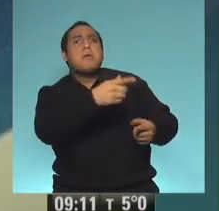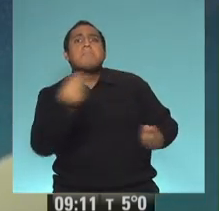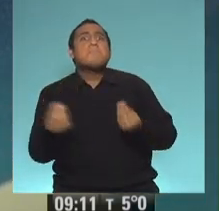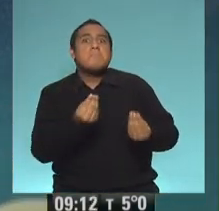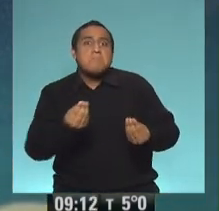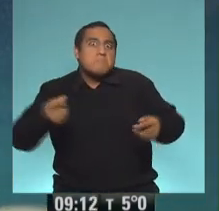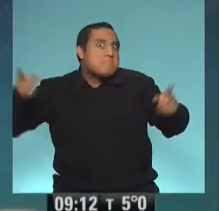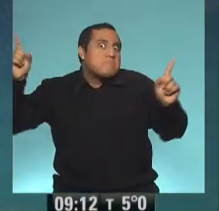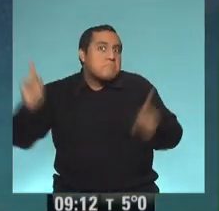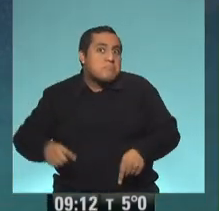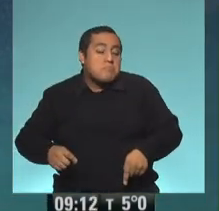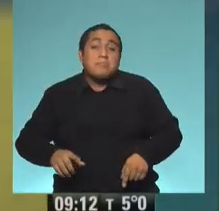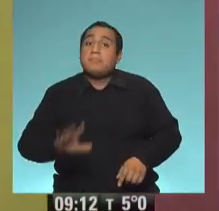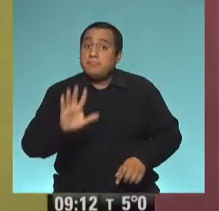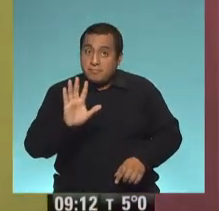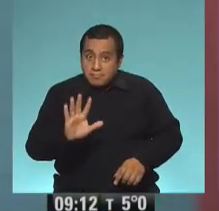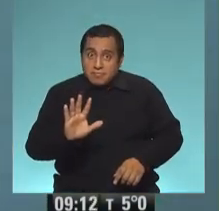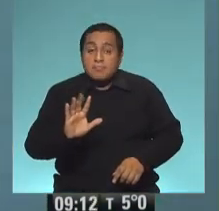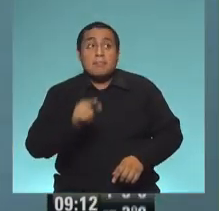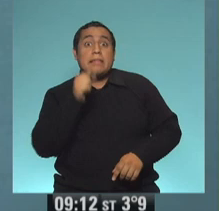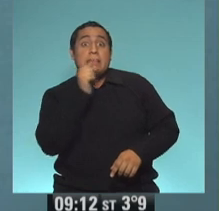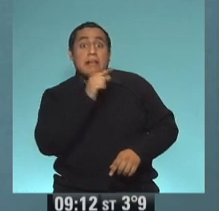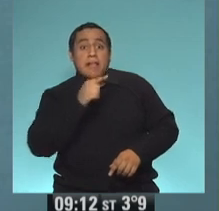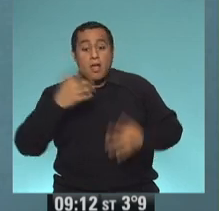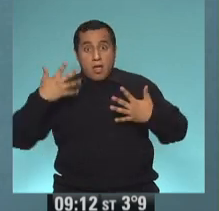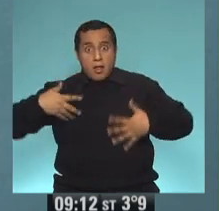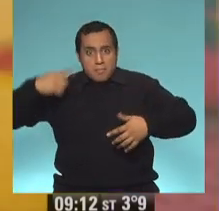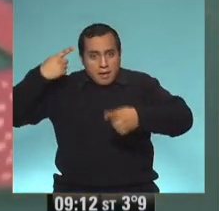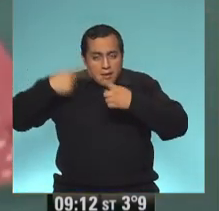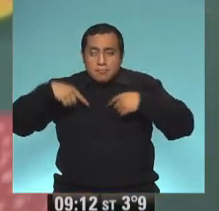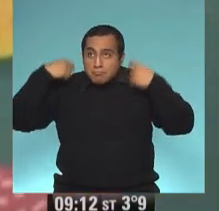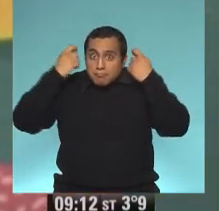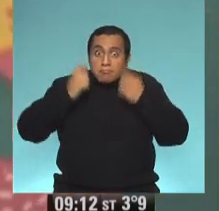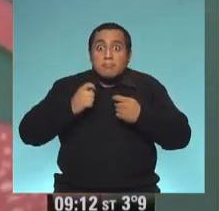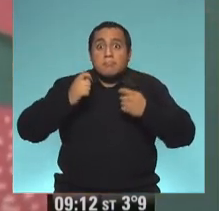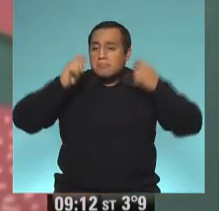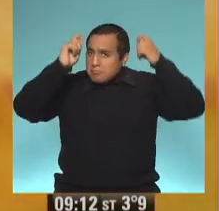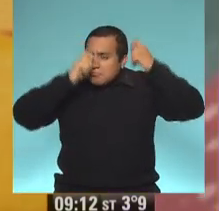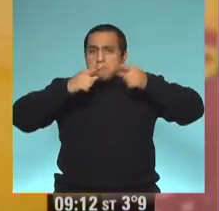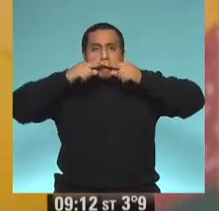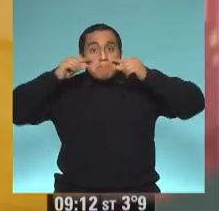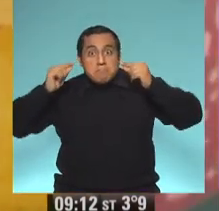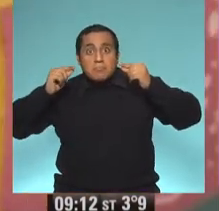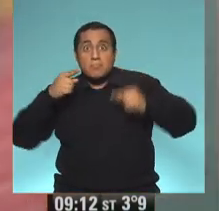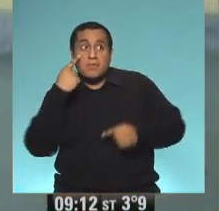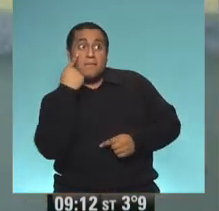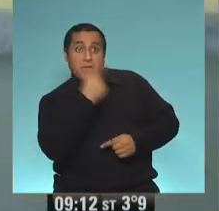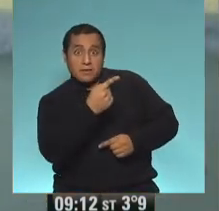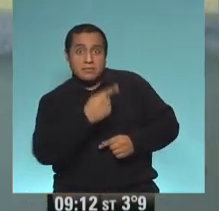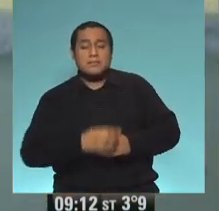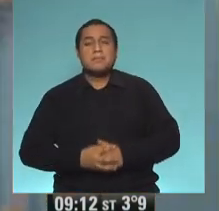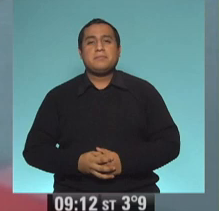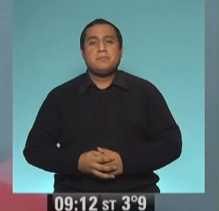el asunto es que se disfraza, sa, sa, sa. ¿Lo ves o no lo